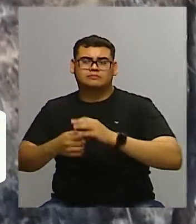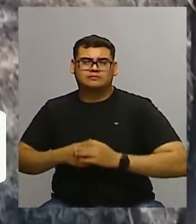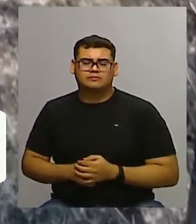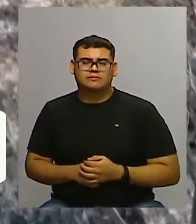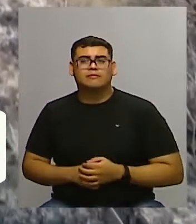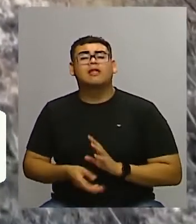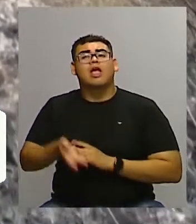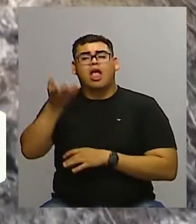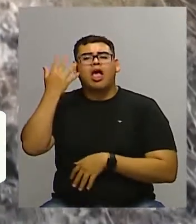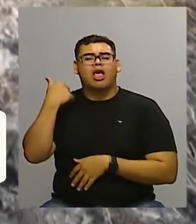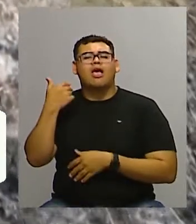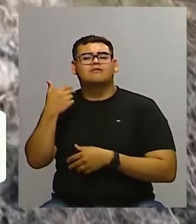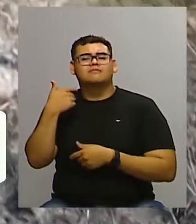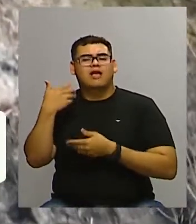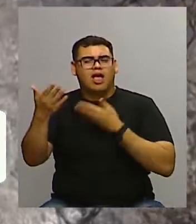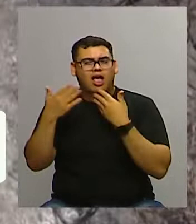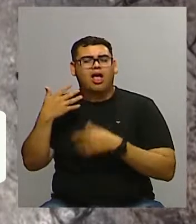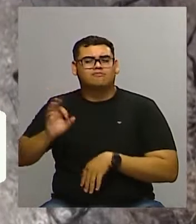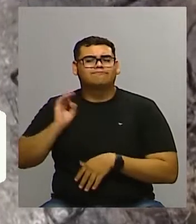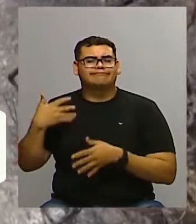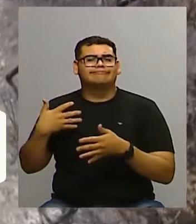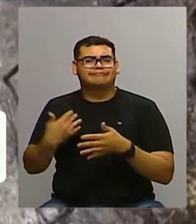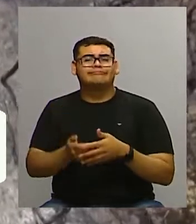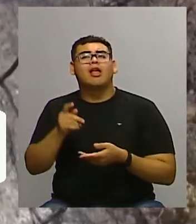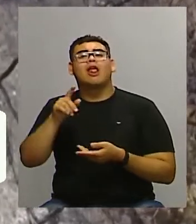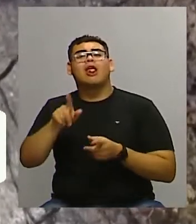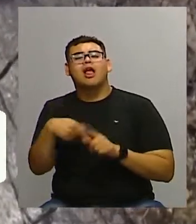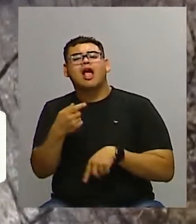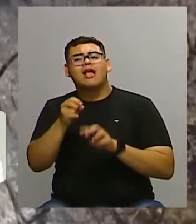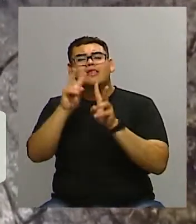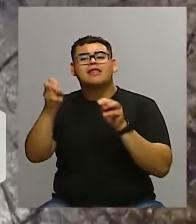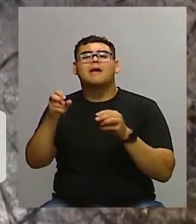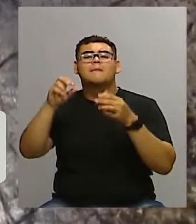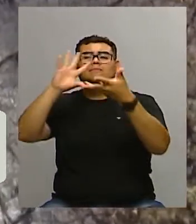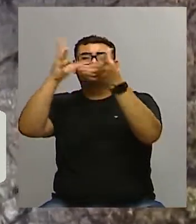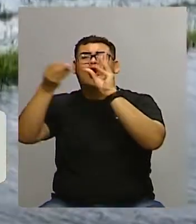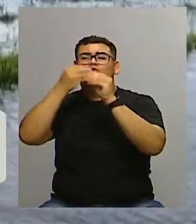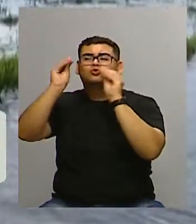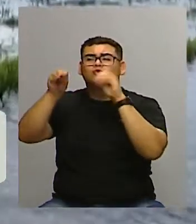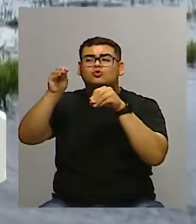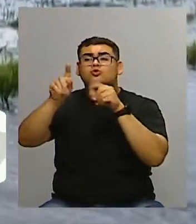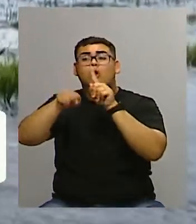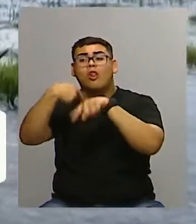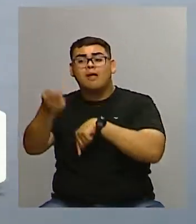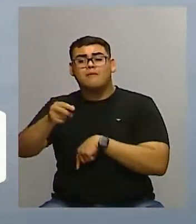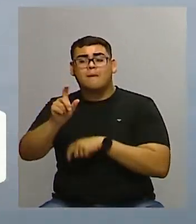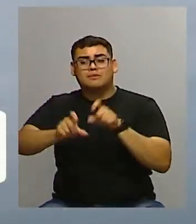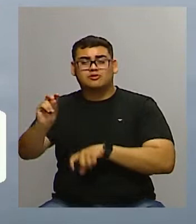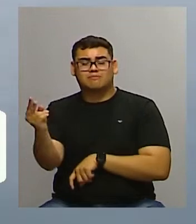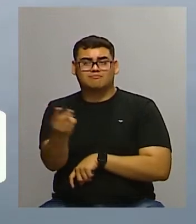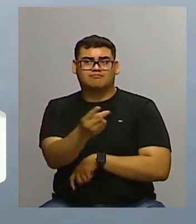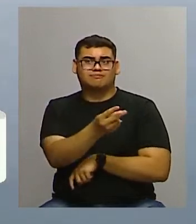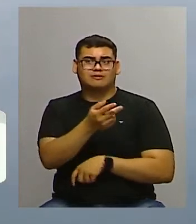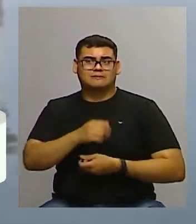tiempo de la cantidad de muertes que genera la contaminación ambiental o las consecuencias de los cambios climáticos.